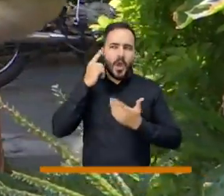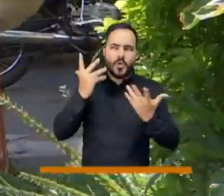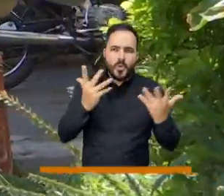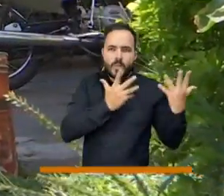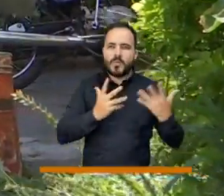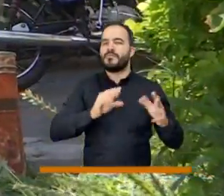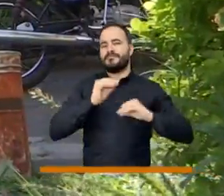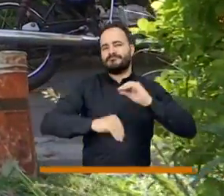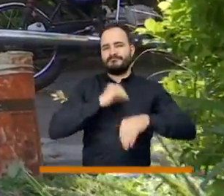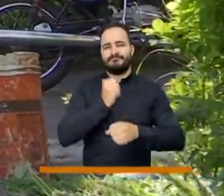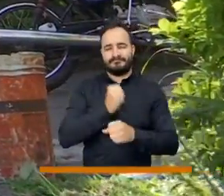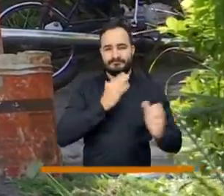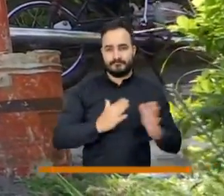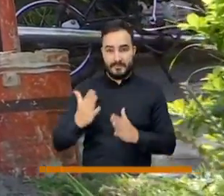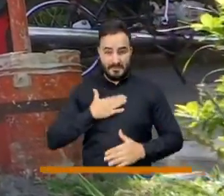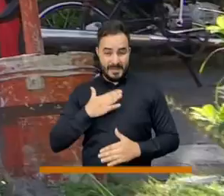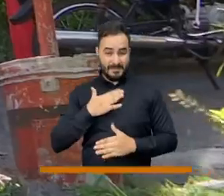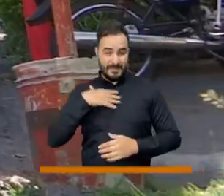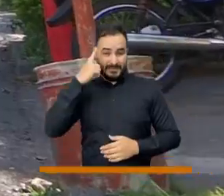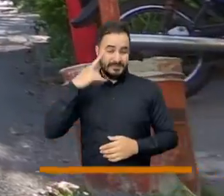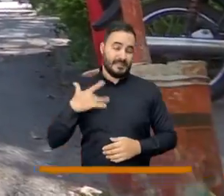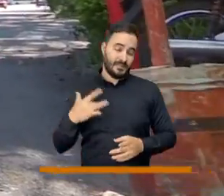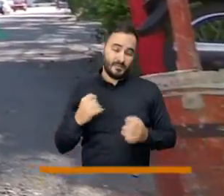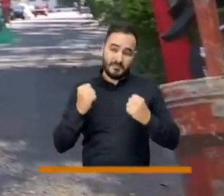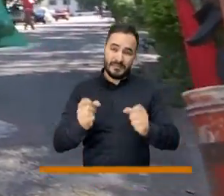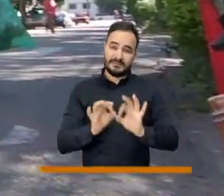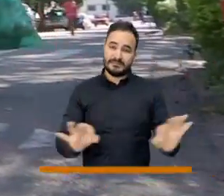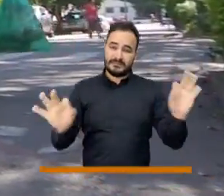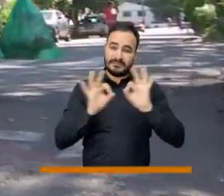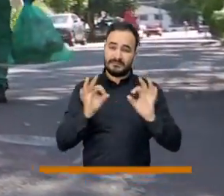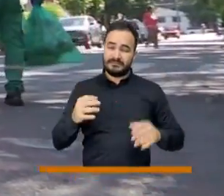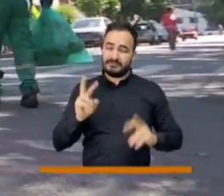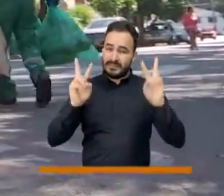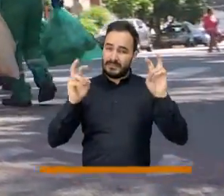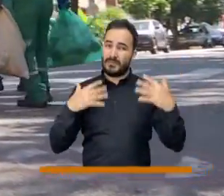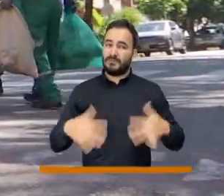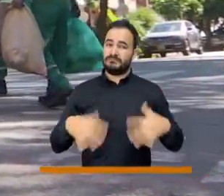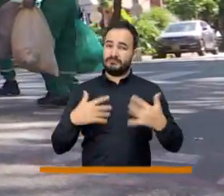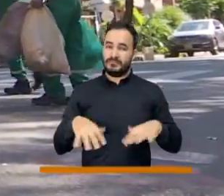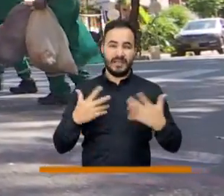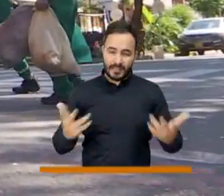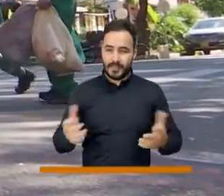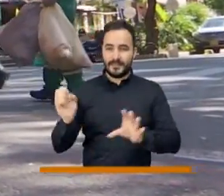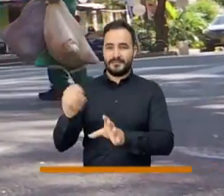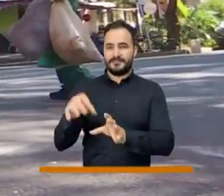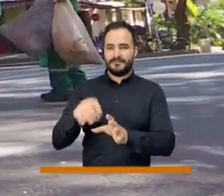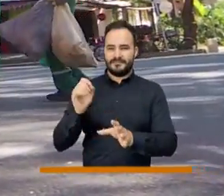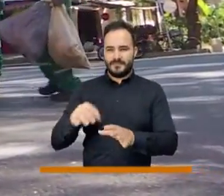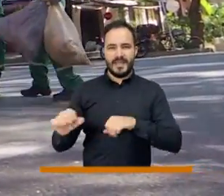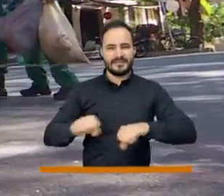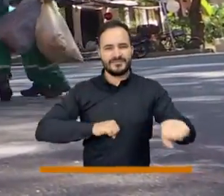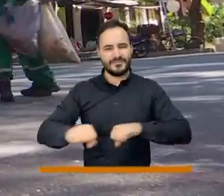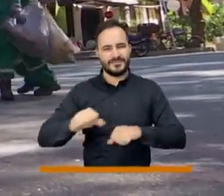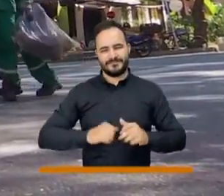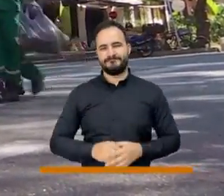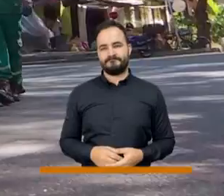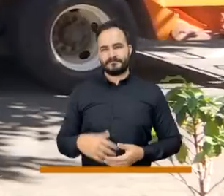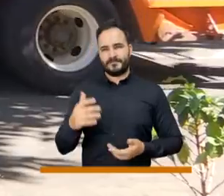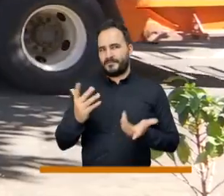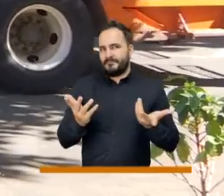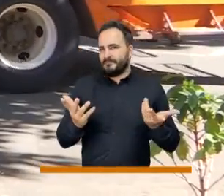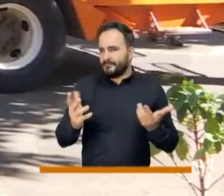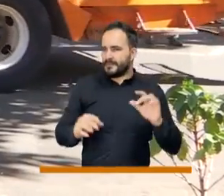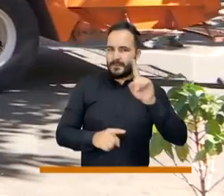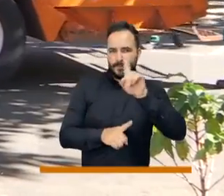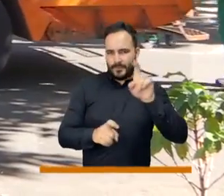de los problemas, Alejo, más importantes que tienen los grandes centros urbanos, y es la gestión de sus residuos. Cómo tratar